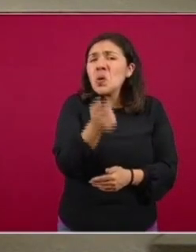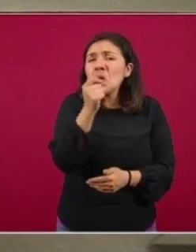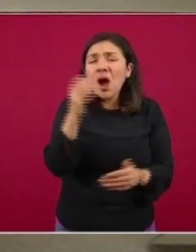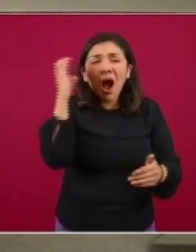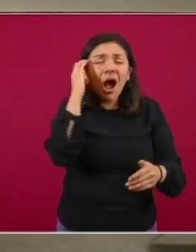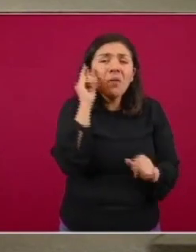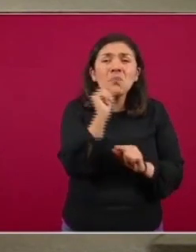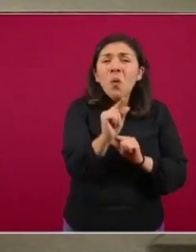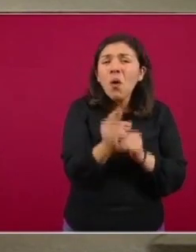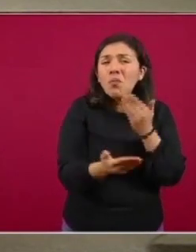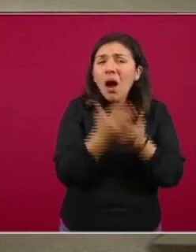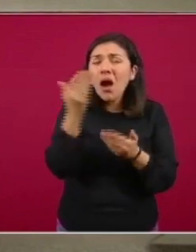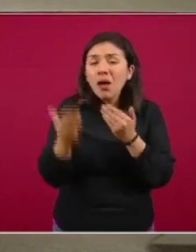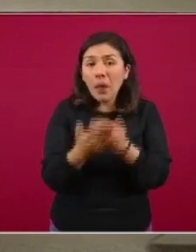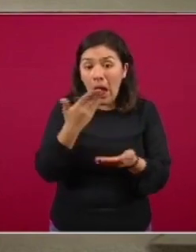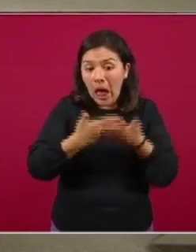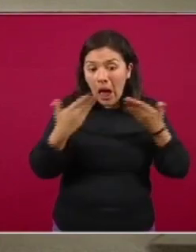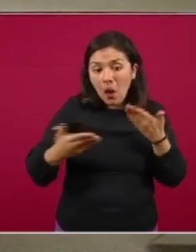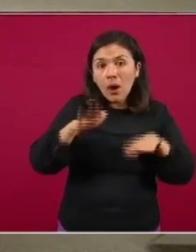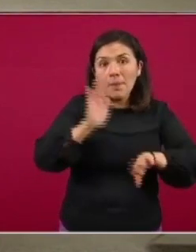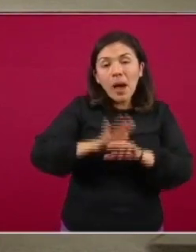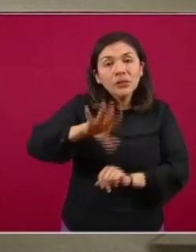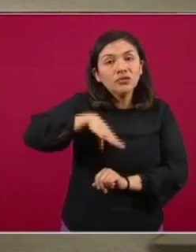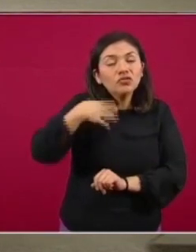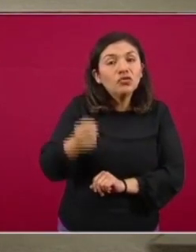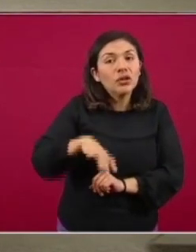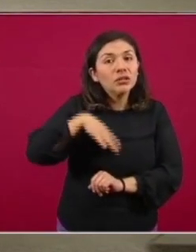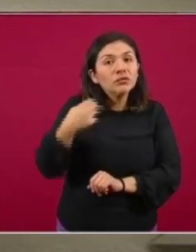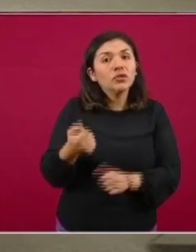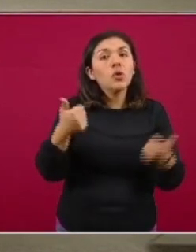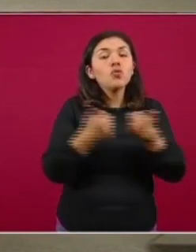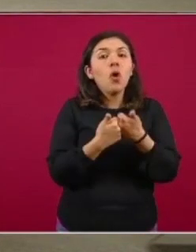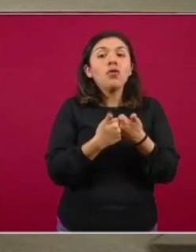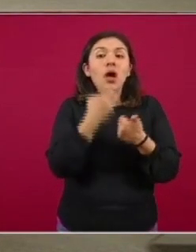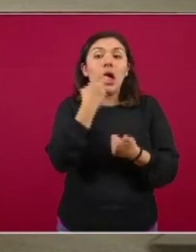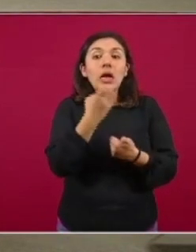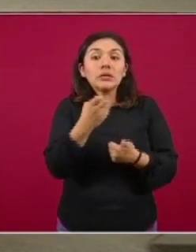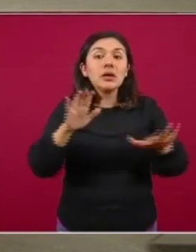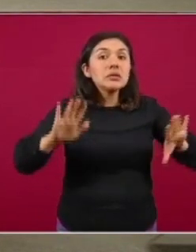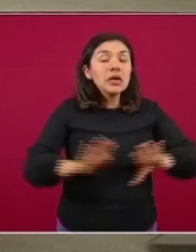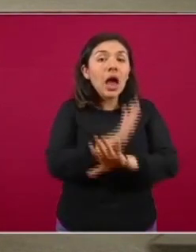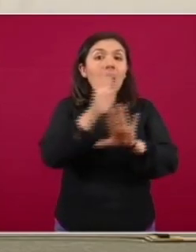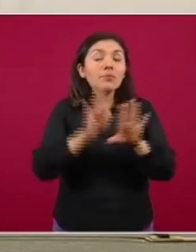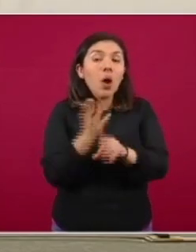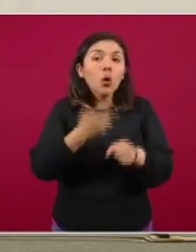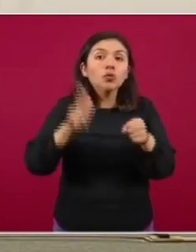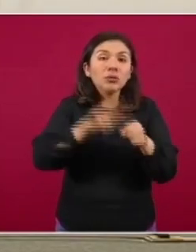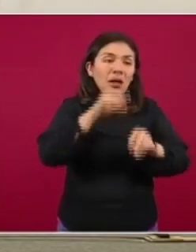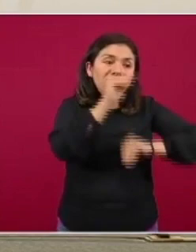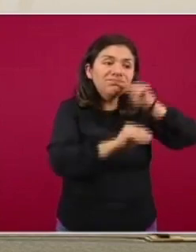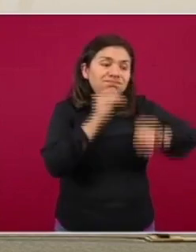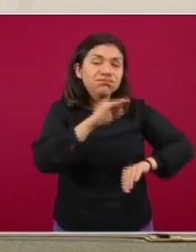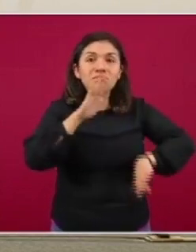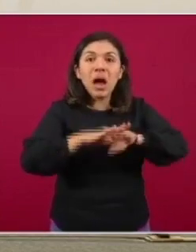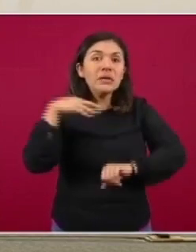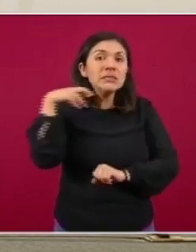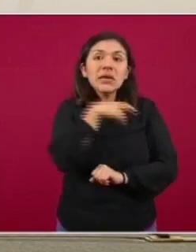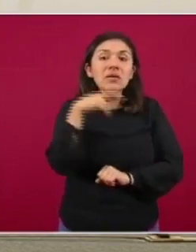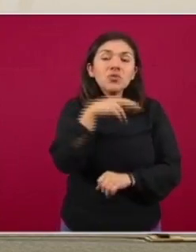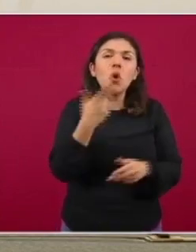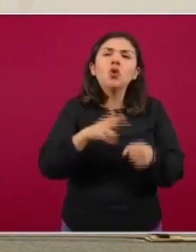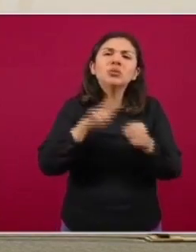poquitas. Entonces, lo que se ha hecho es un esfuerzo tanto de esta reconstrucción rápida y construcción rápida de hospitales que